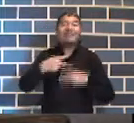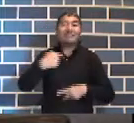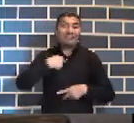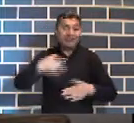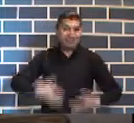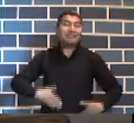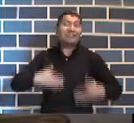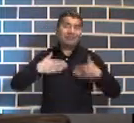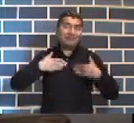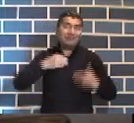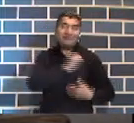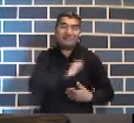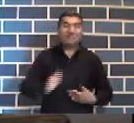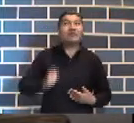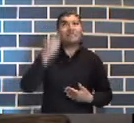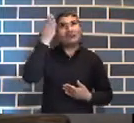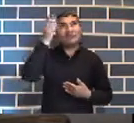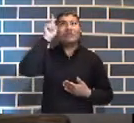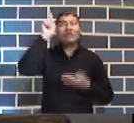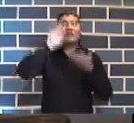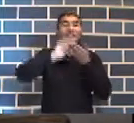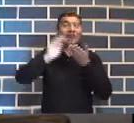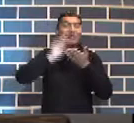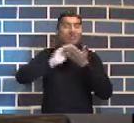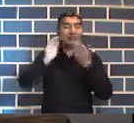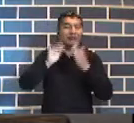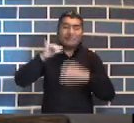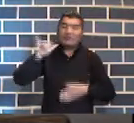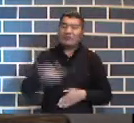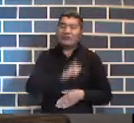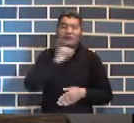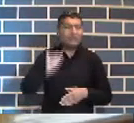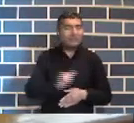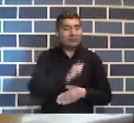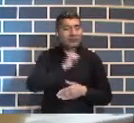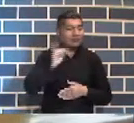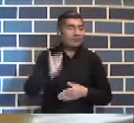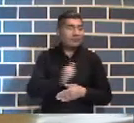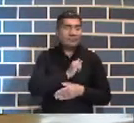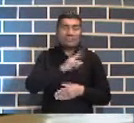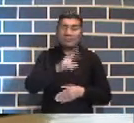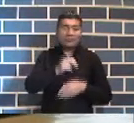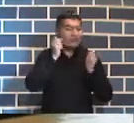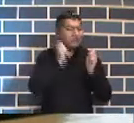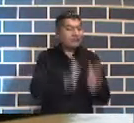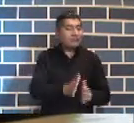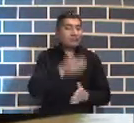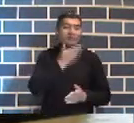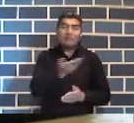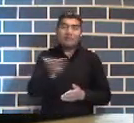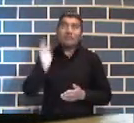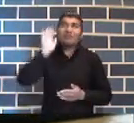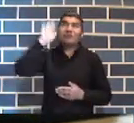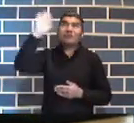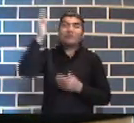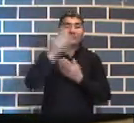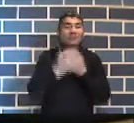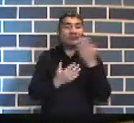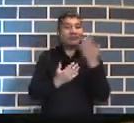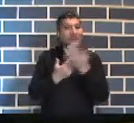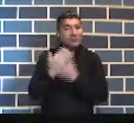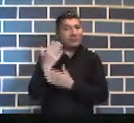señor tu misericordia es eterna no abandones la obra de tus manos